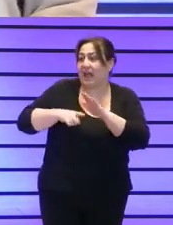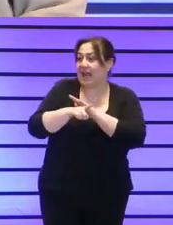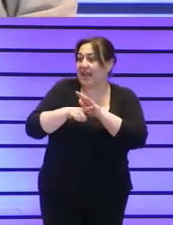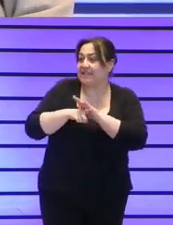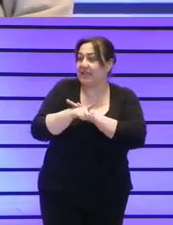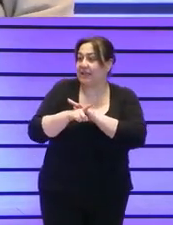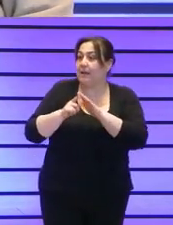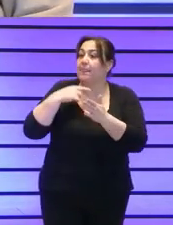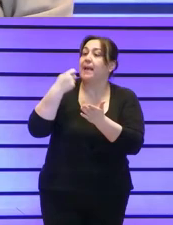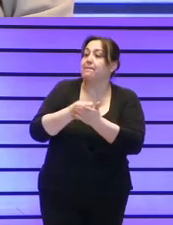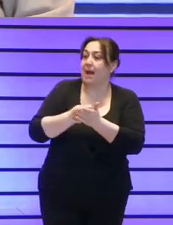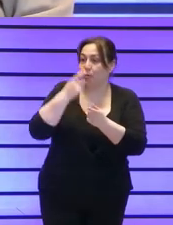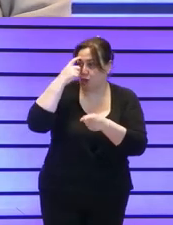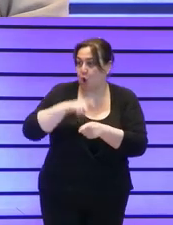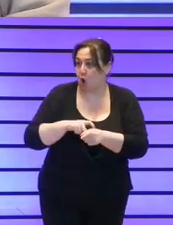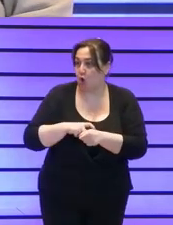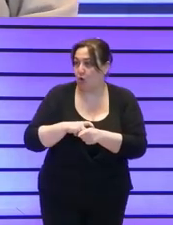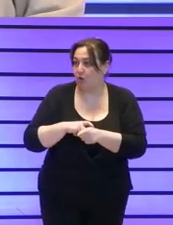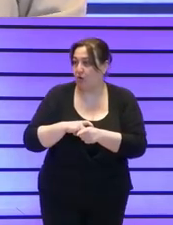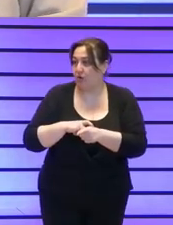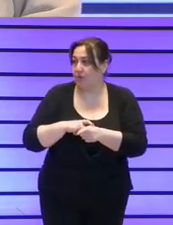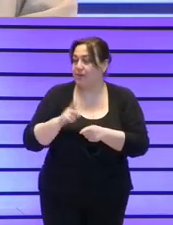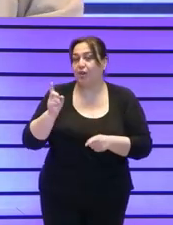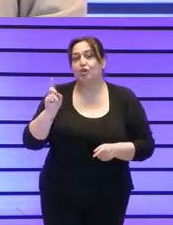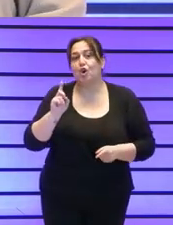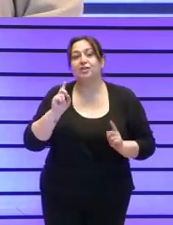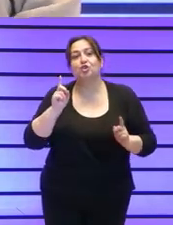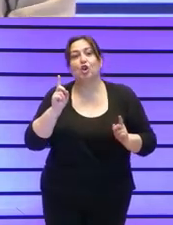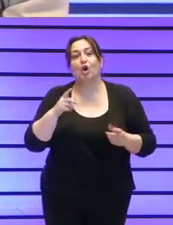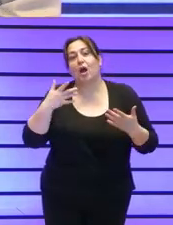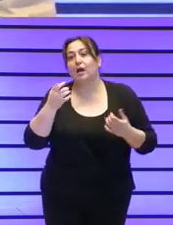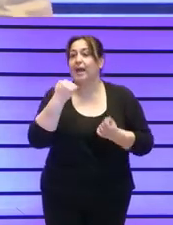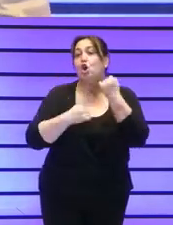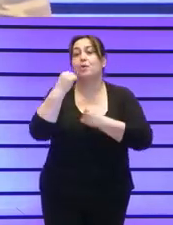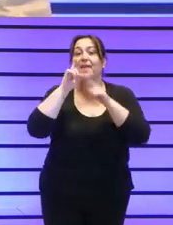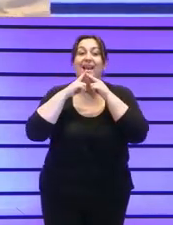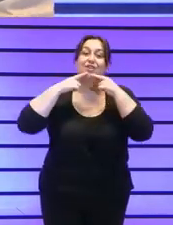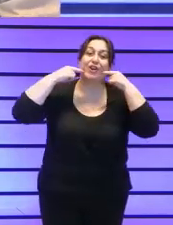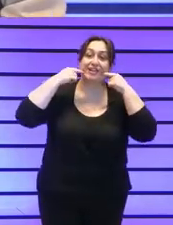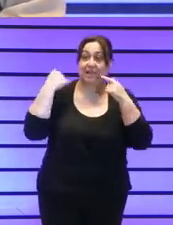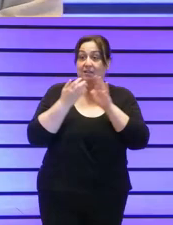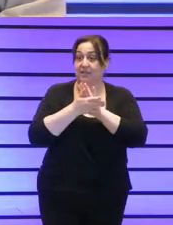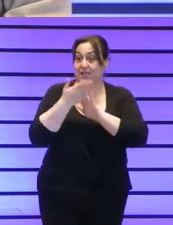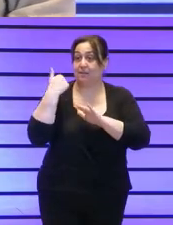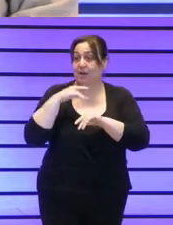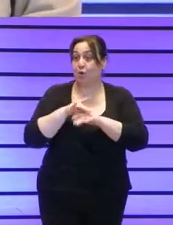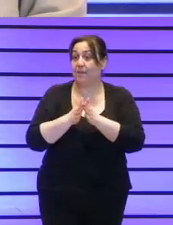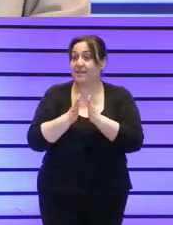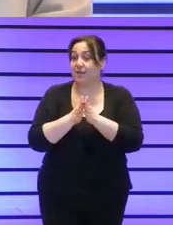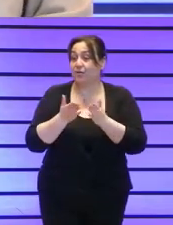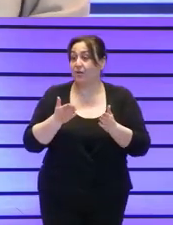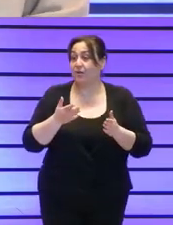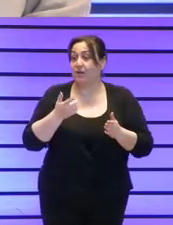que paga un psicólogo. Es que esto no es solo la economía de la sonrisa, ¿no? Que decía ayer Alberto